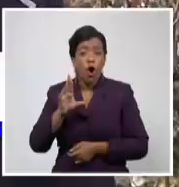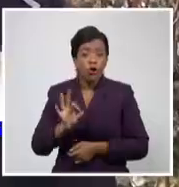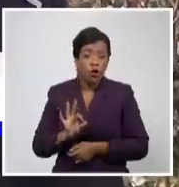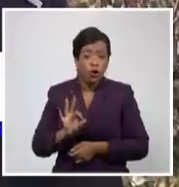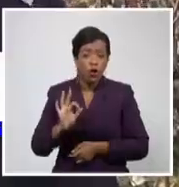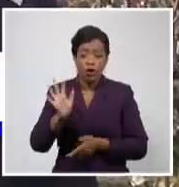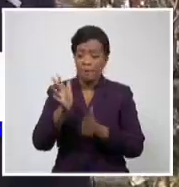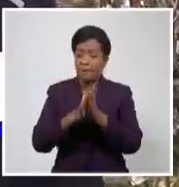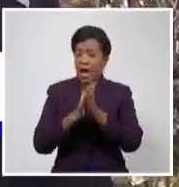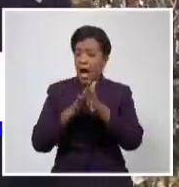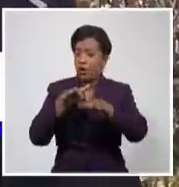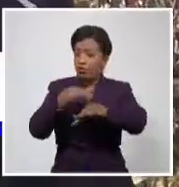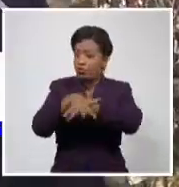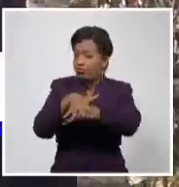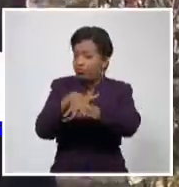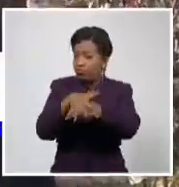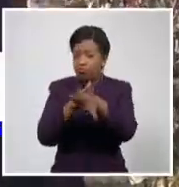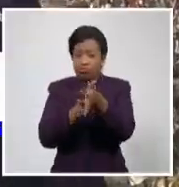el mundo separado,